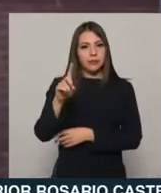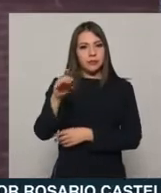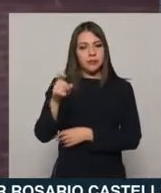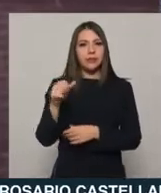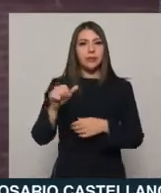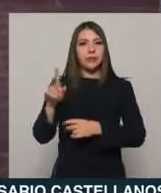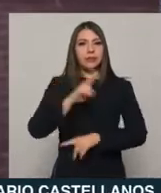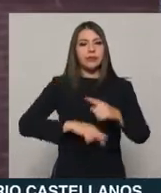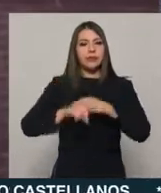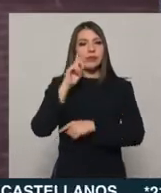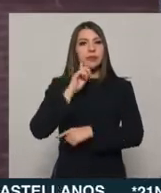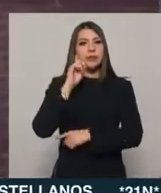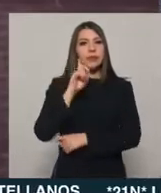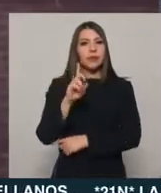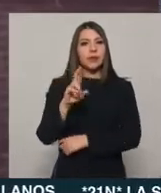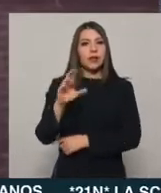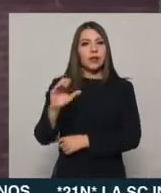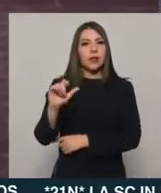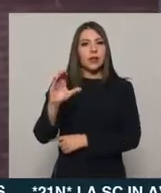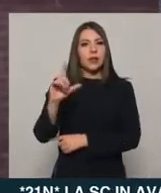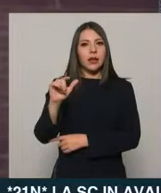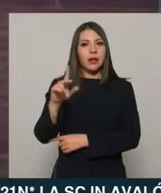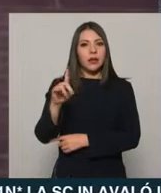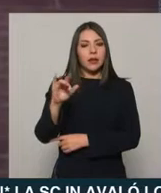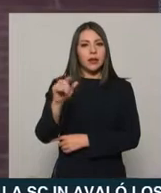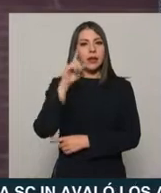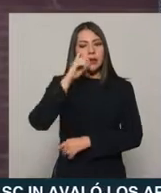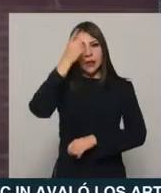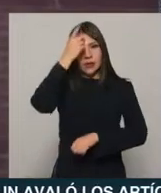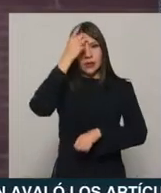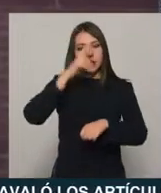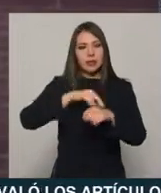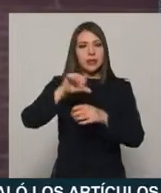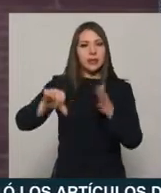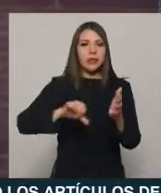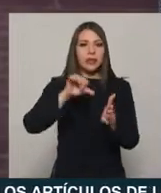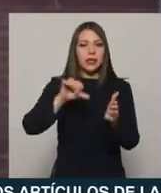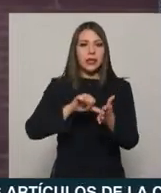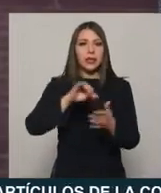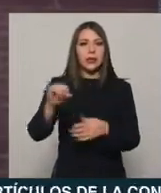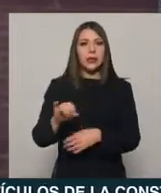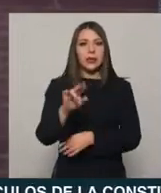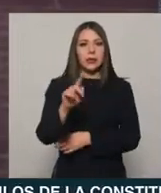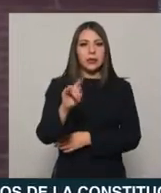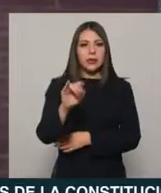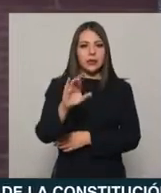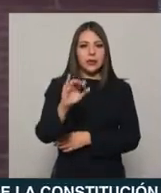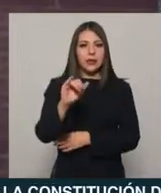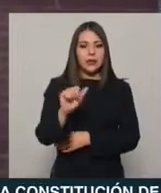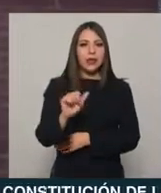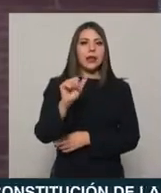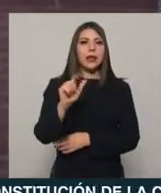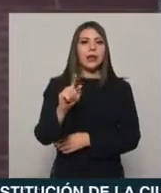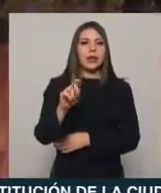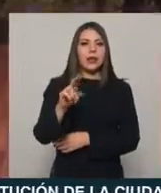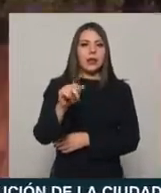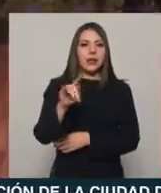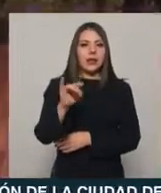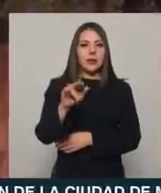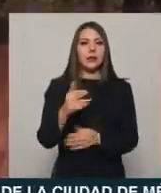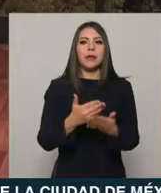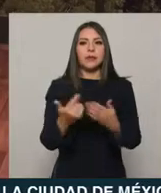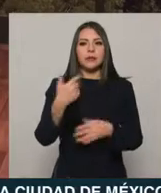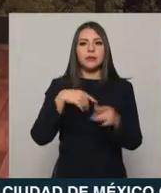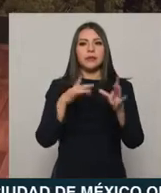Claudia Campuzano, ella es directora general del Centro de Justicia Alternativa y nos hablará de las funciones de este centro. Doctora, muchísimas gracias